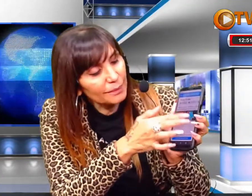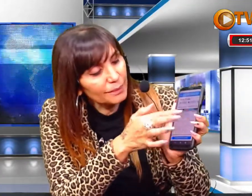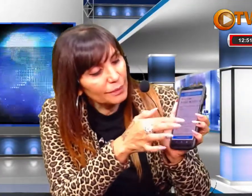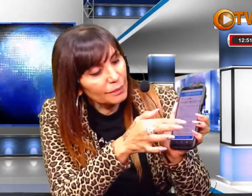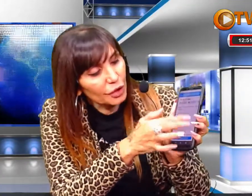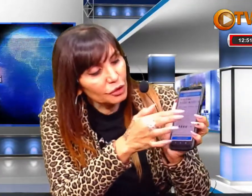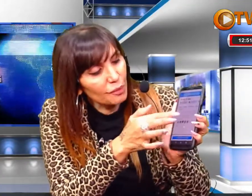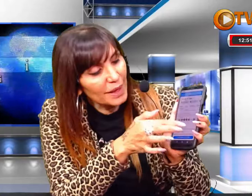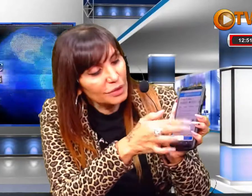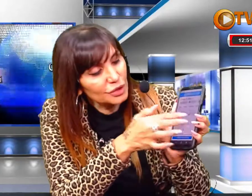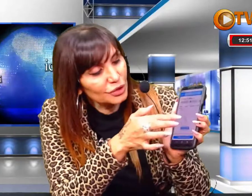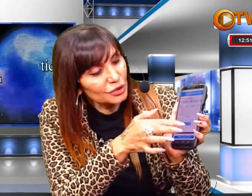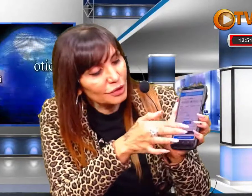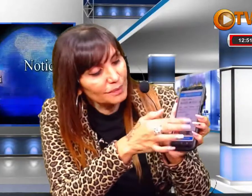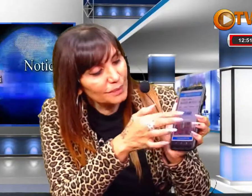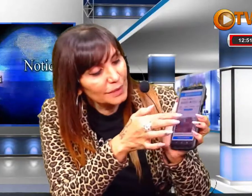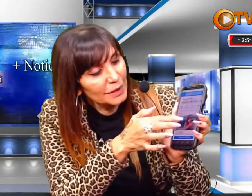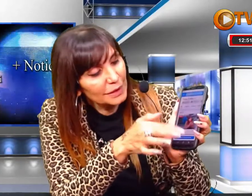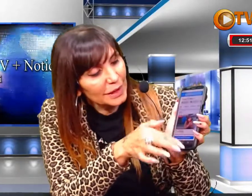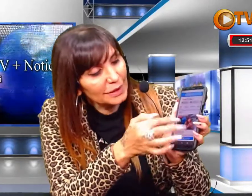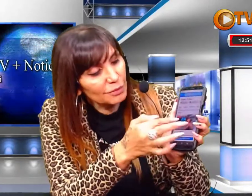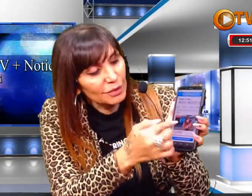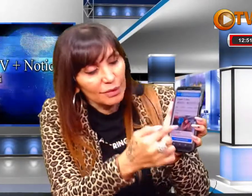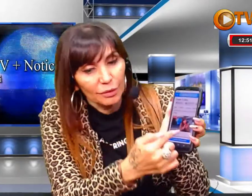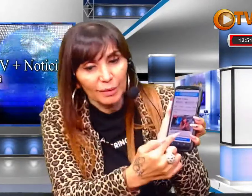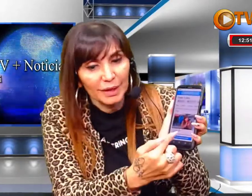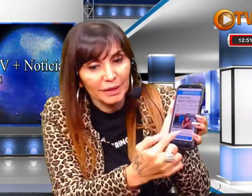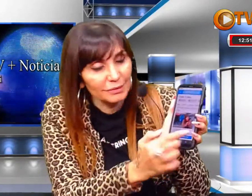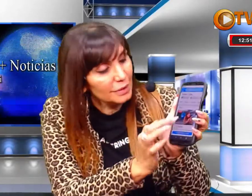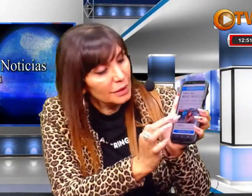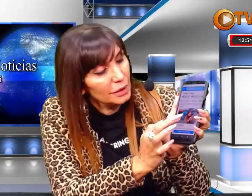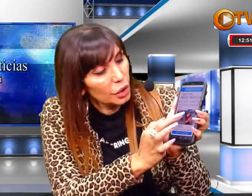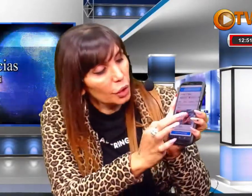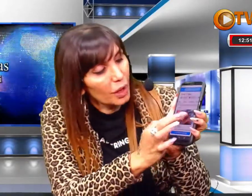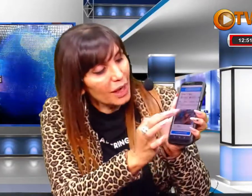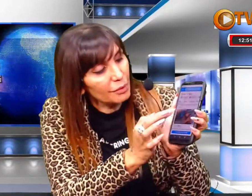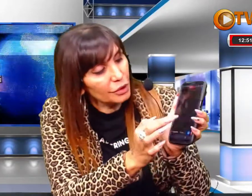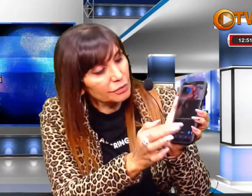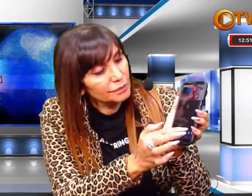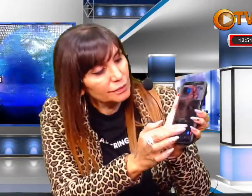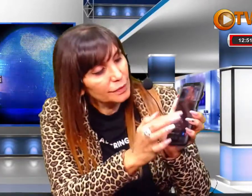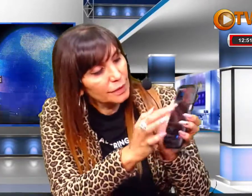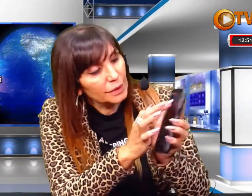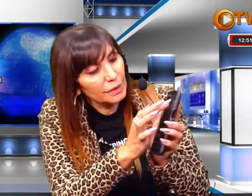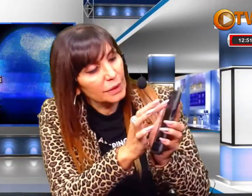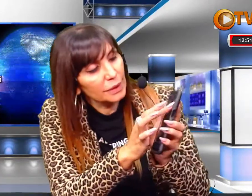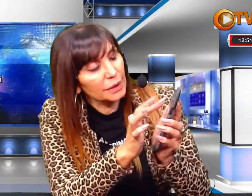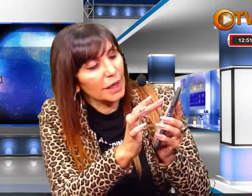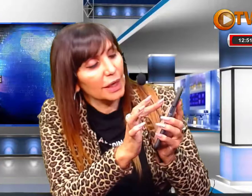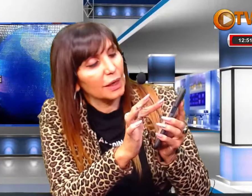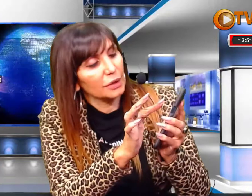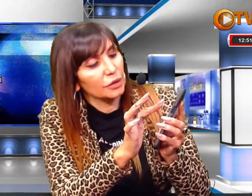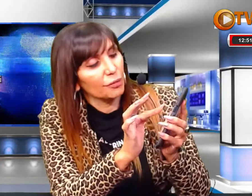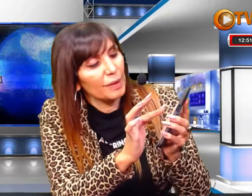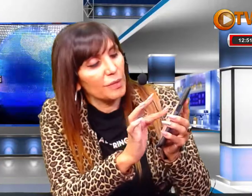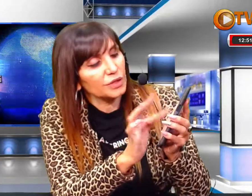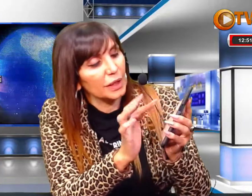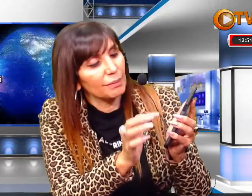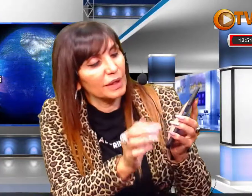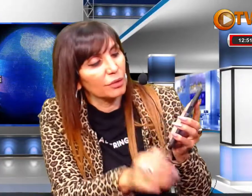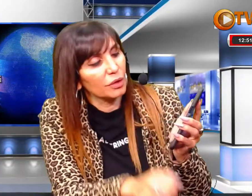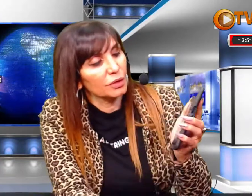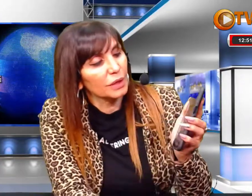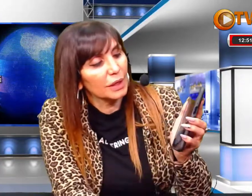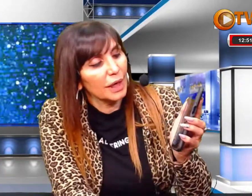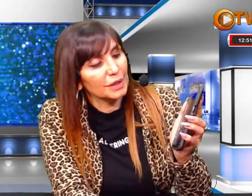Fíjense, porque esto es maravilloso, y acá estamos en vivo, ¿me ven? Lo abro, y acá nos vemos